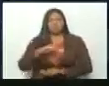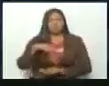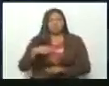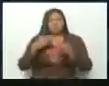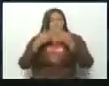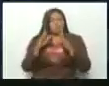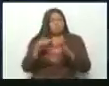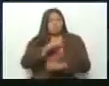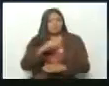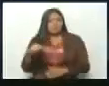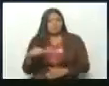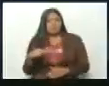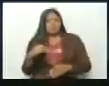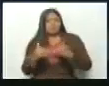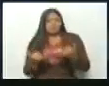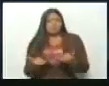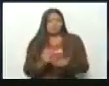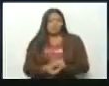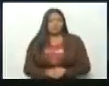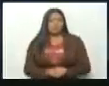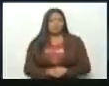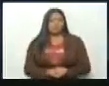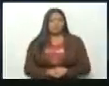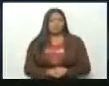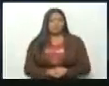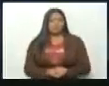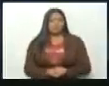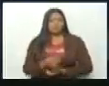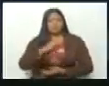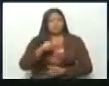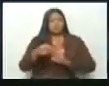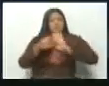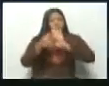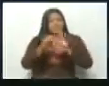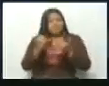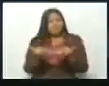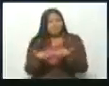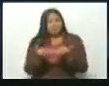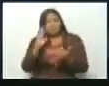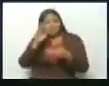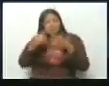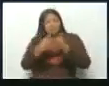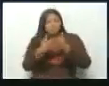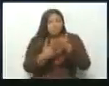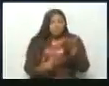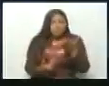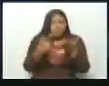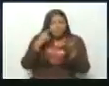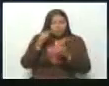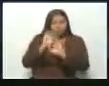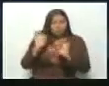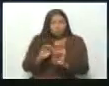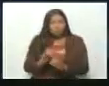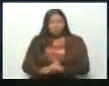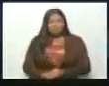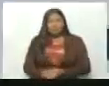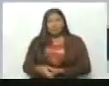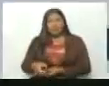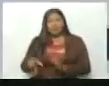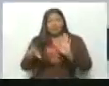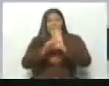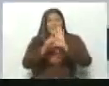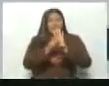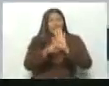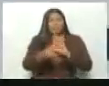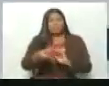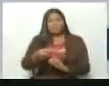públicos, privados, digitales, para presentar una serie de propuestas que nos permita adecuar. La ley del periodismo, por